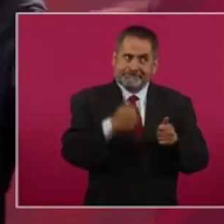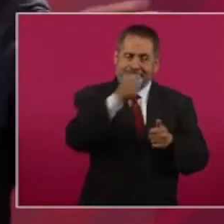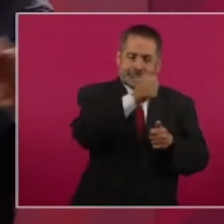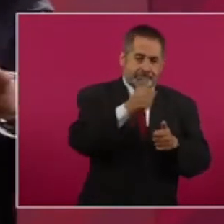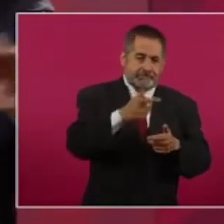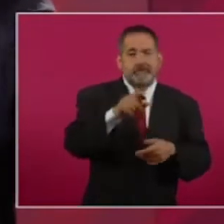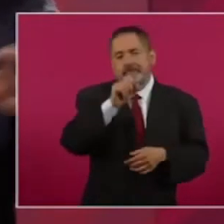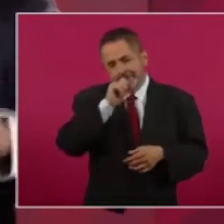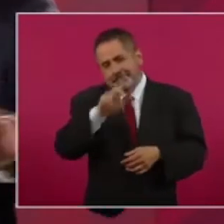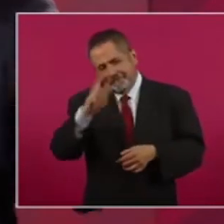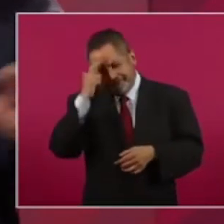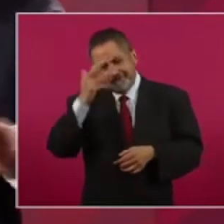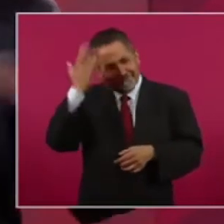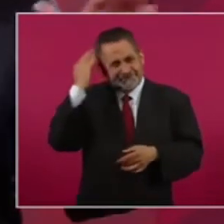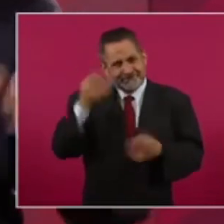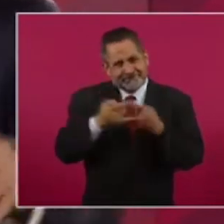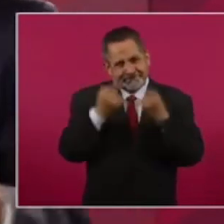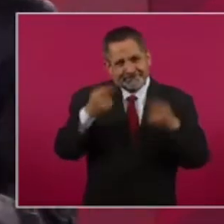esa era la